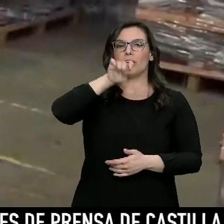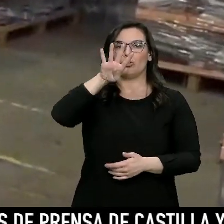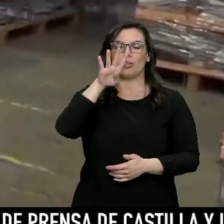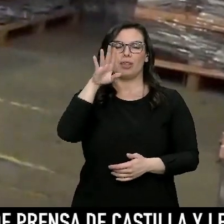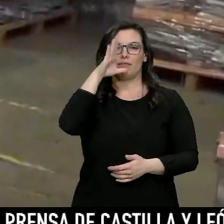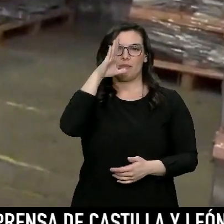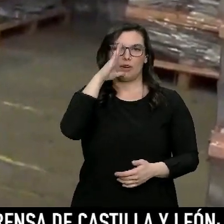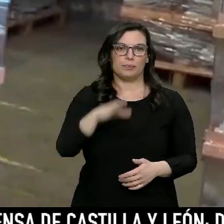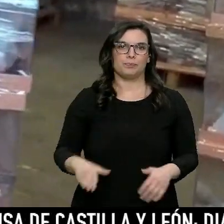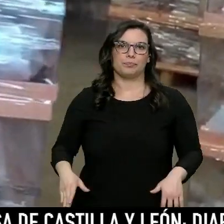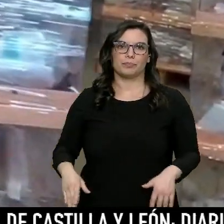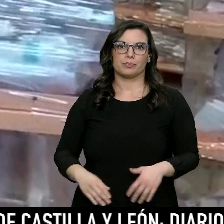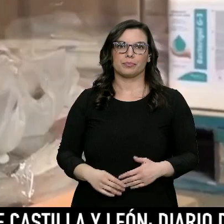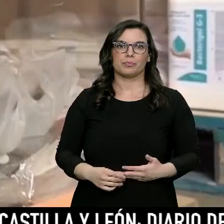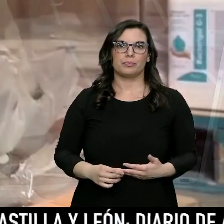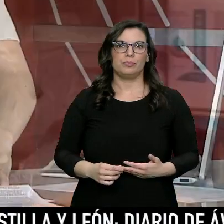febrero.